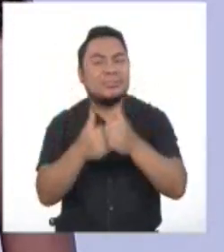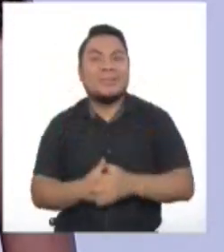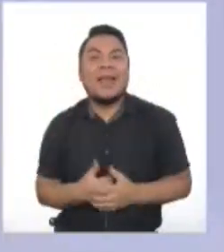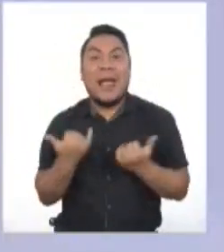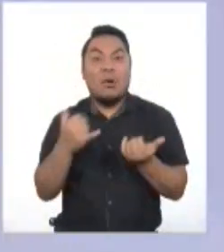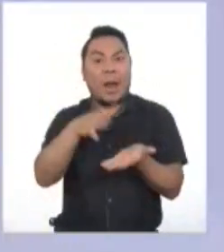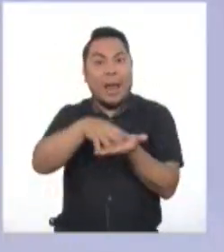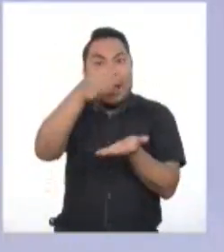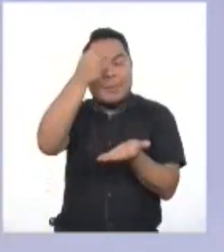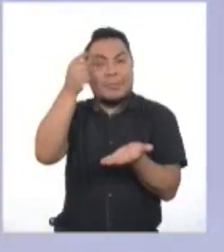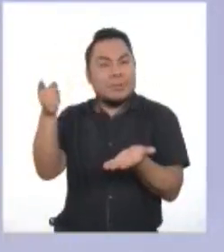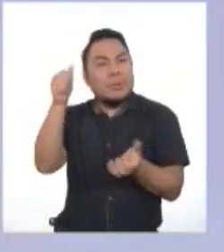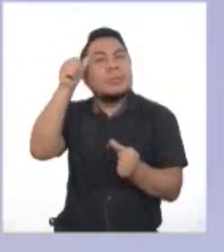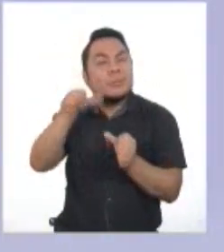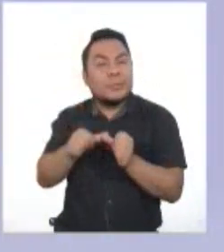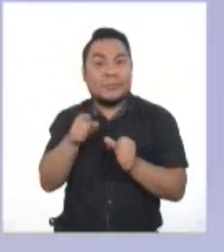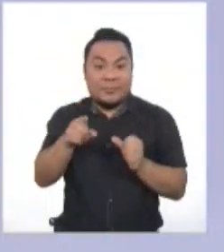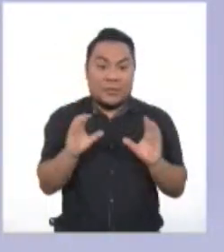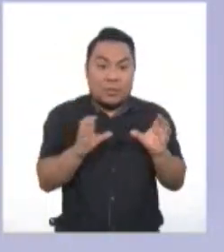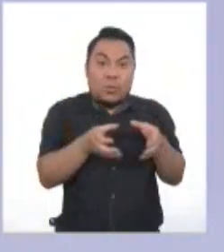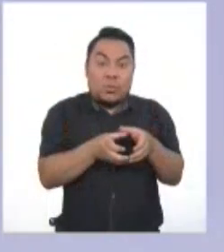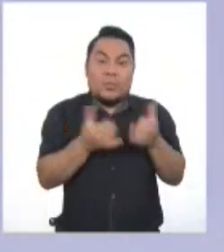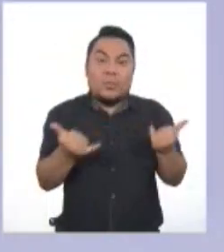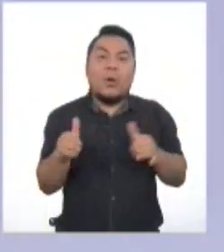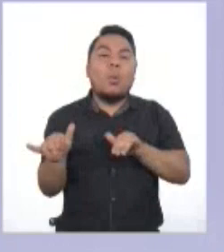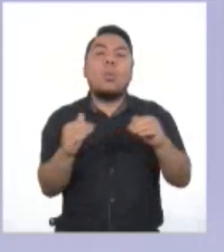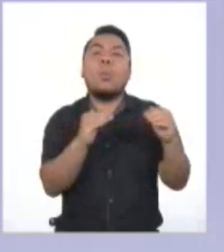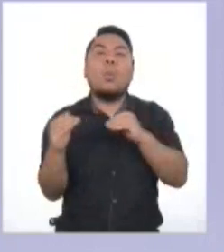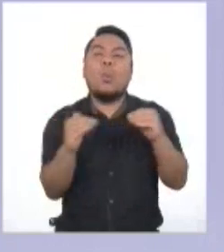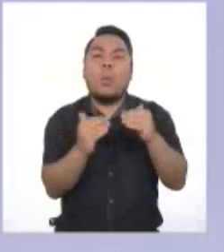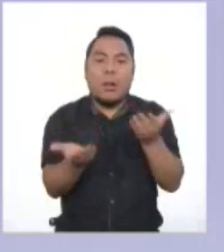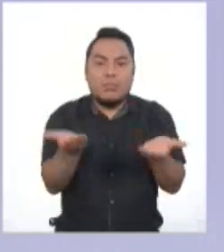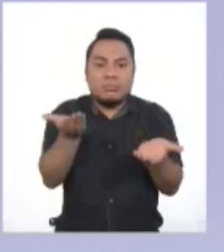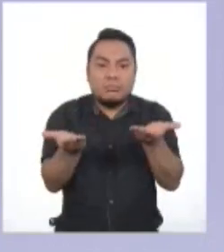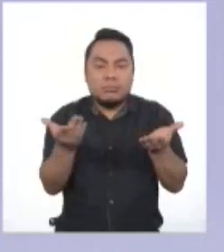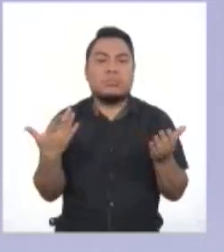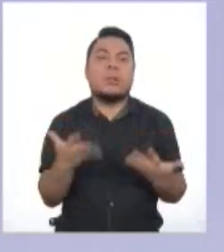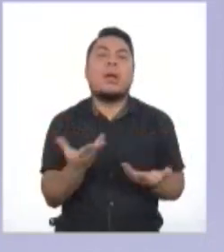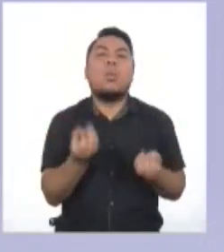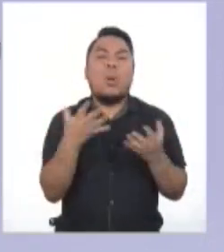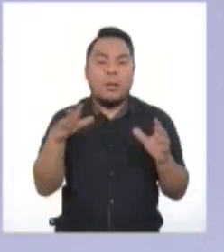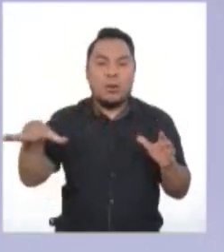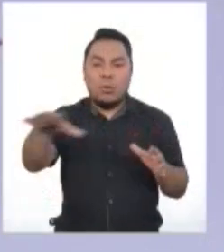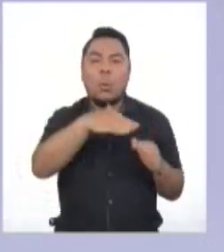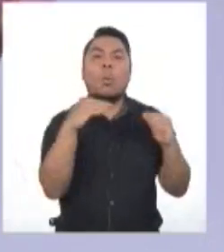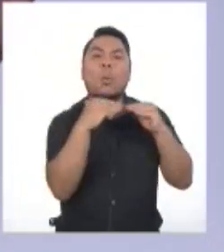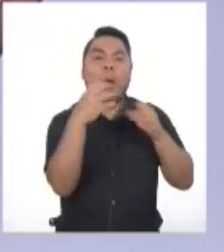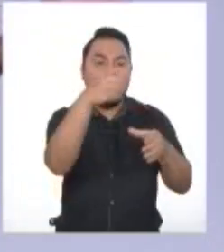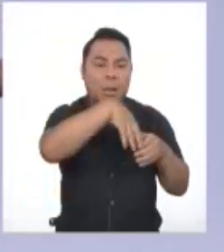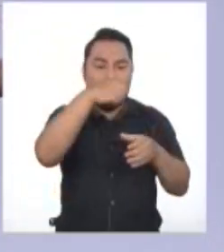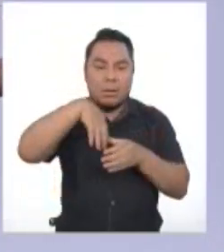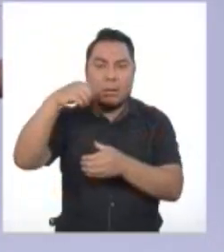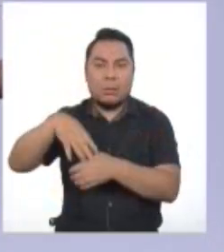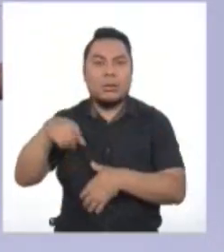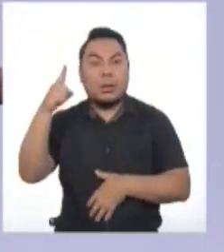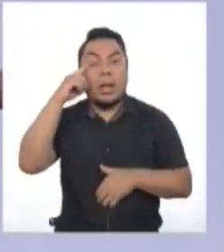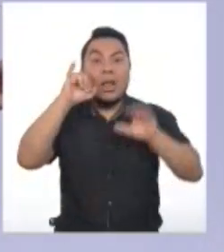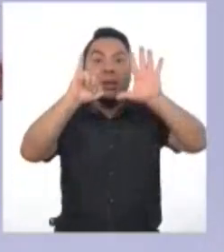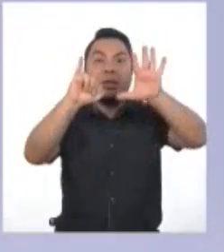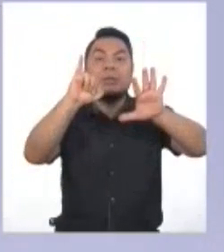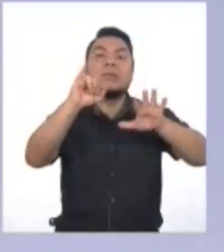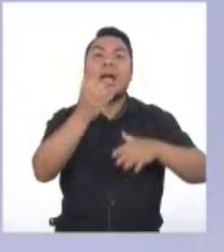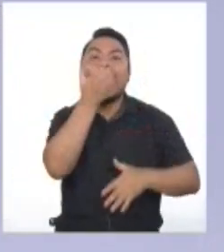lo aprendido. Hoy hemos formado agrupaciones de igual medida a partir de una cantidad total. Cuando teníamos 60